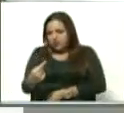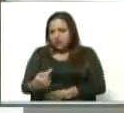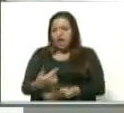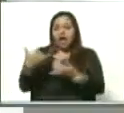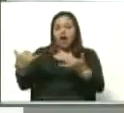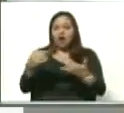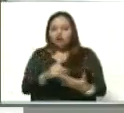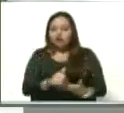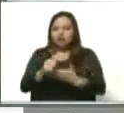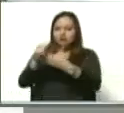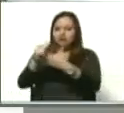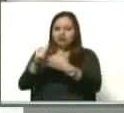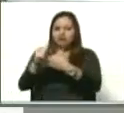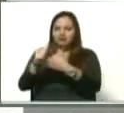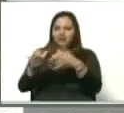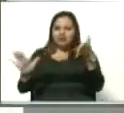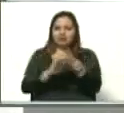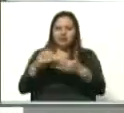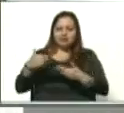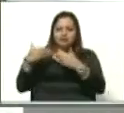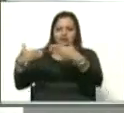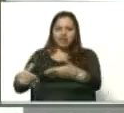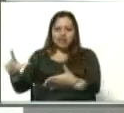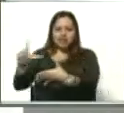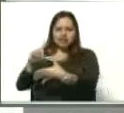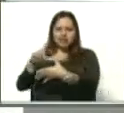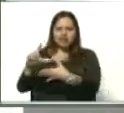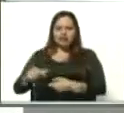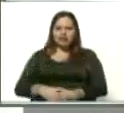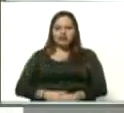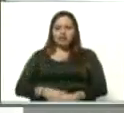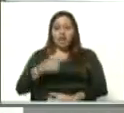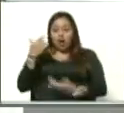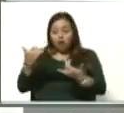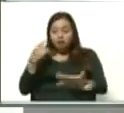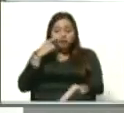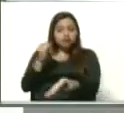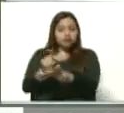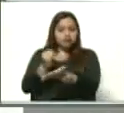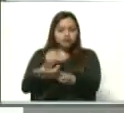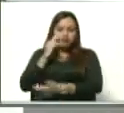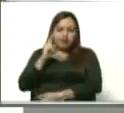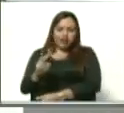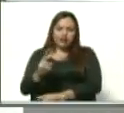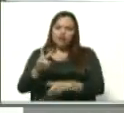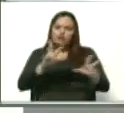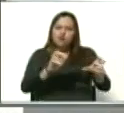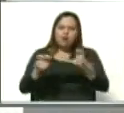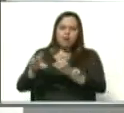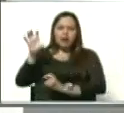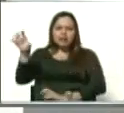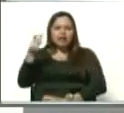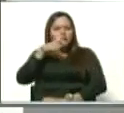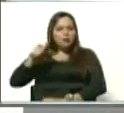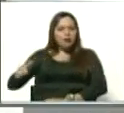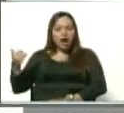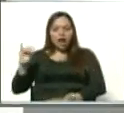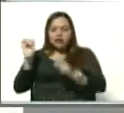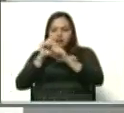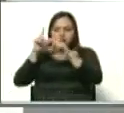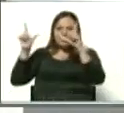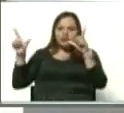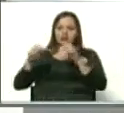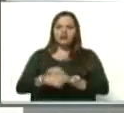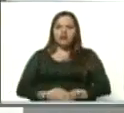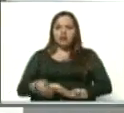la vanguardia del progresismo latinoamericano. Y eso lo estamos viendo como nuevos países, nuestros pueblos están despertando.